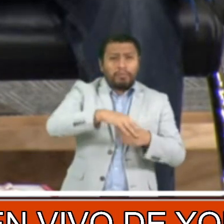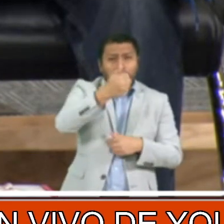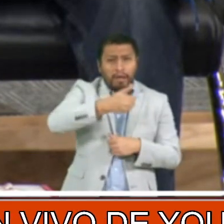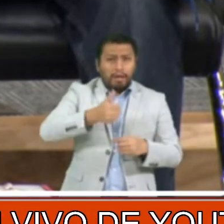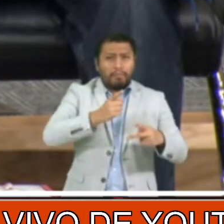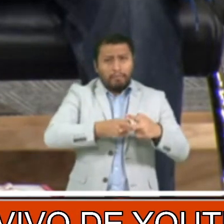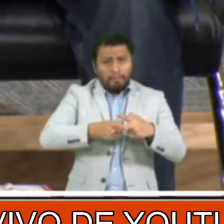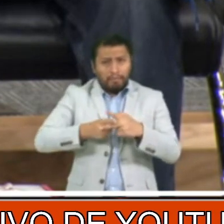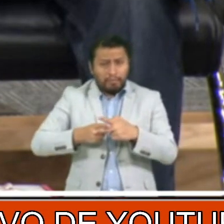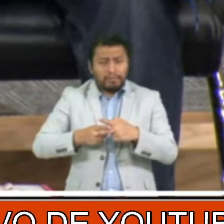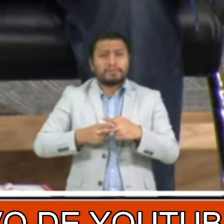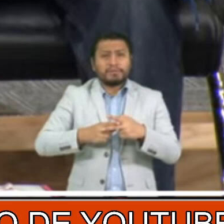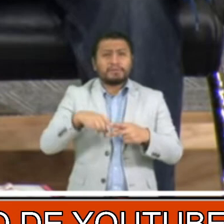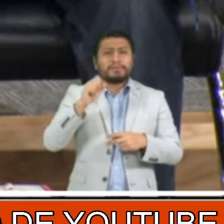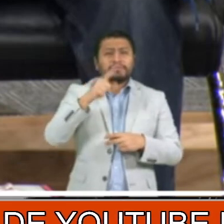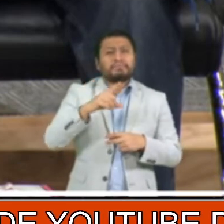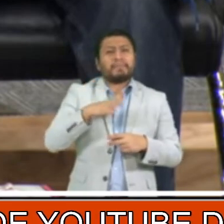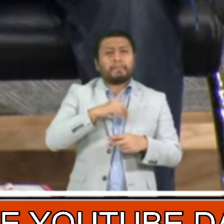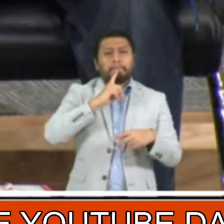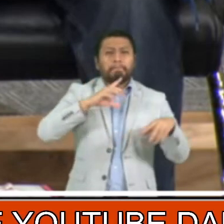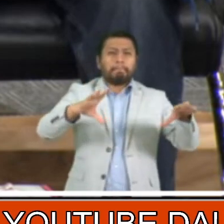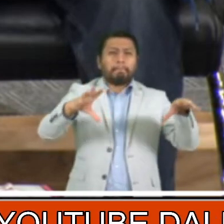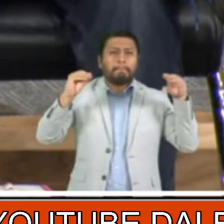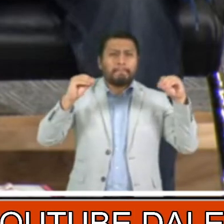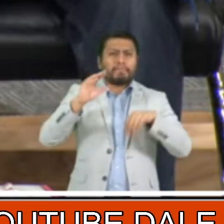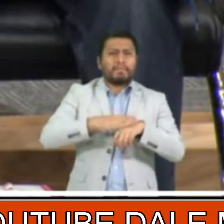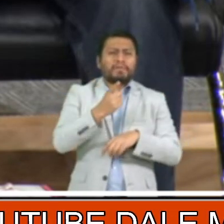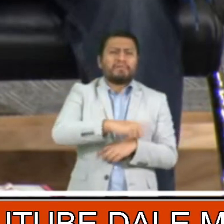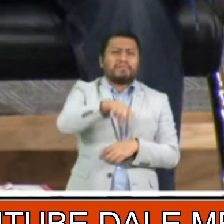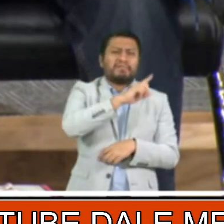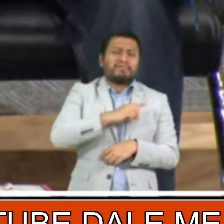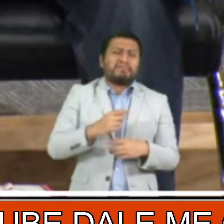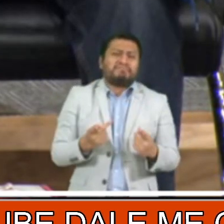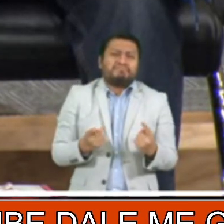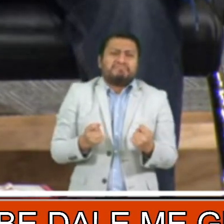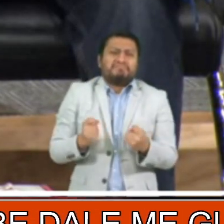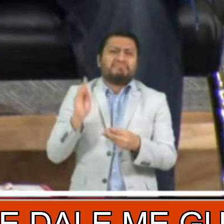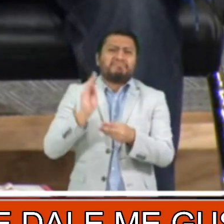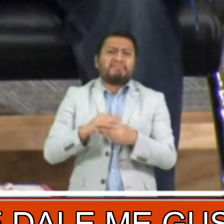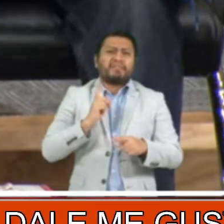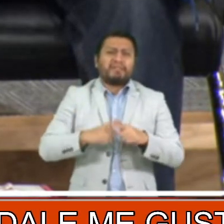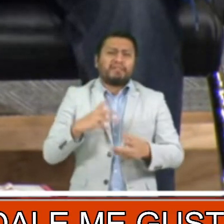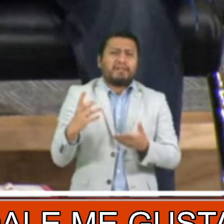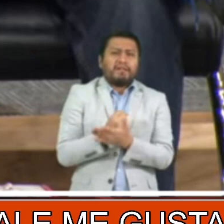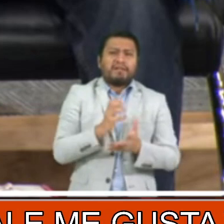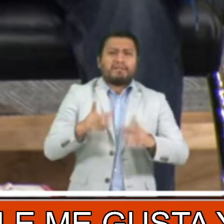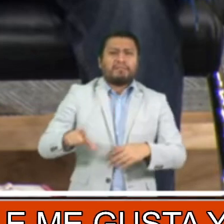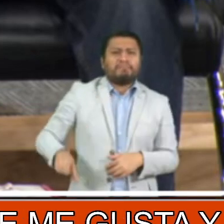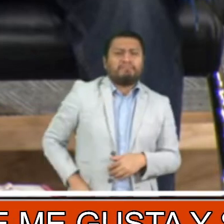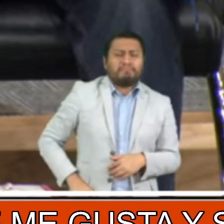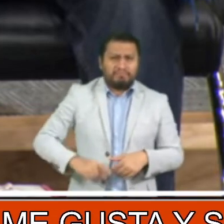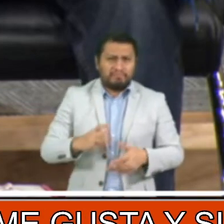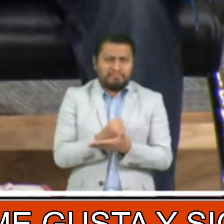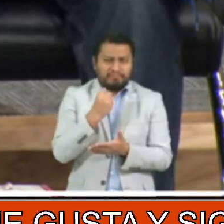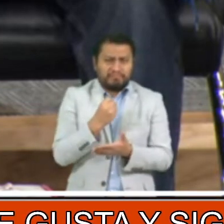casilla, enmudecieron y se apagaron ante la indiferencia de los que detentaban el poder y la obligación de procurar